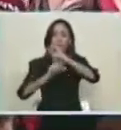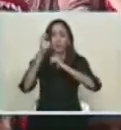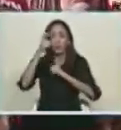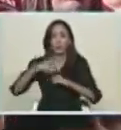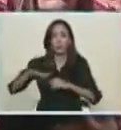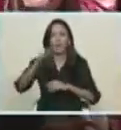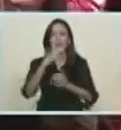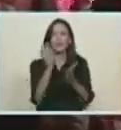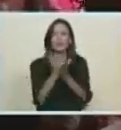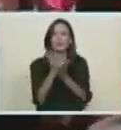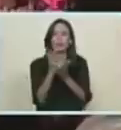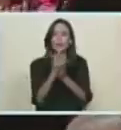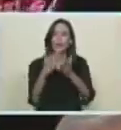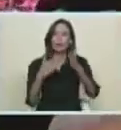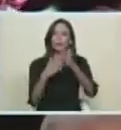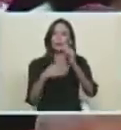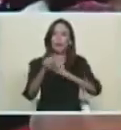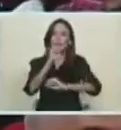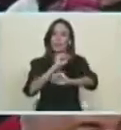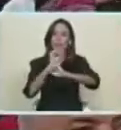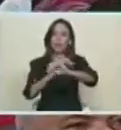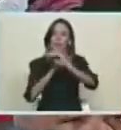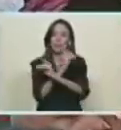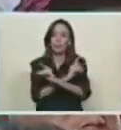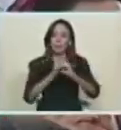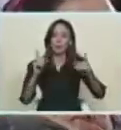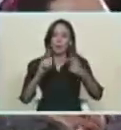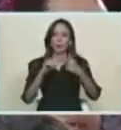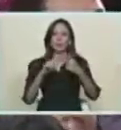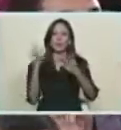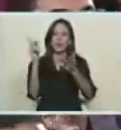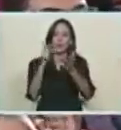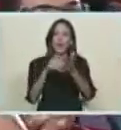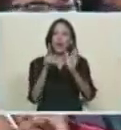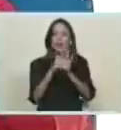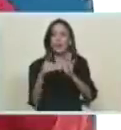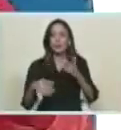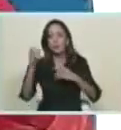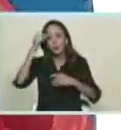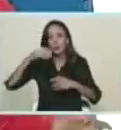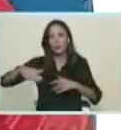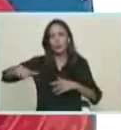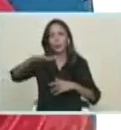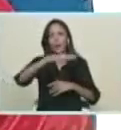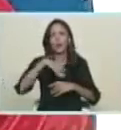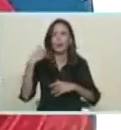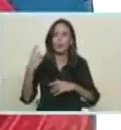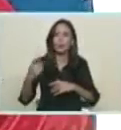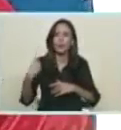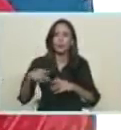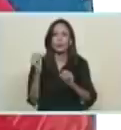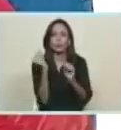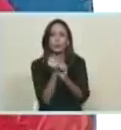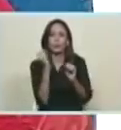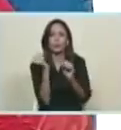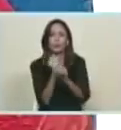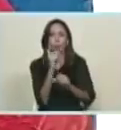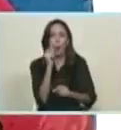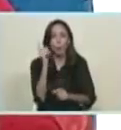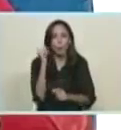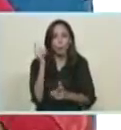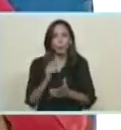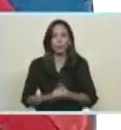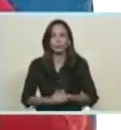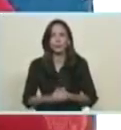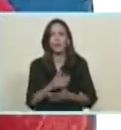de la lucha por la democracia, por la participación, por los derechos del pueblo, por los derechos de la clase obrera. Nosotros somos